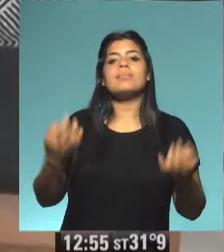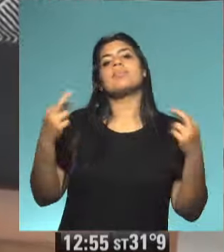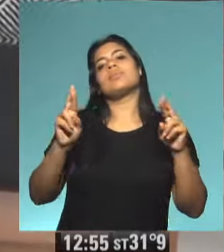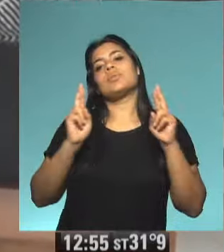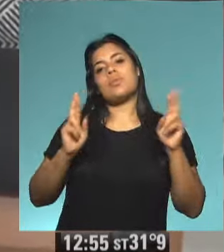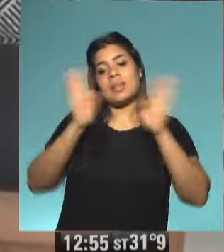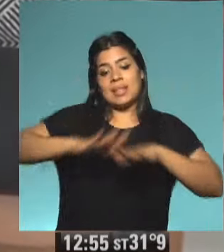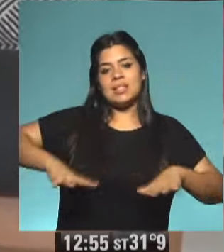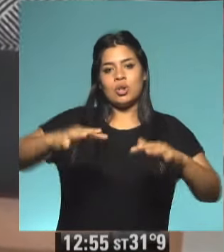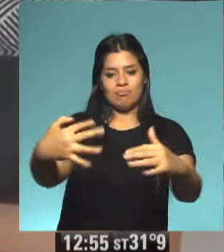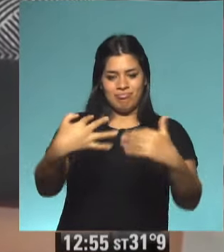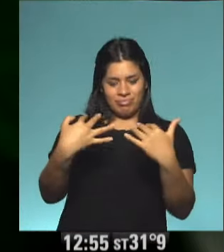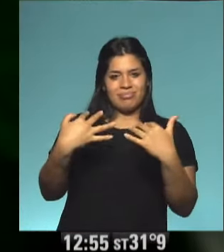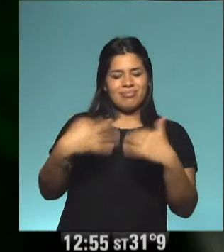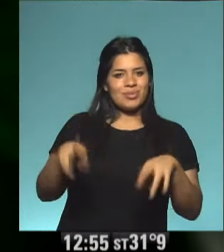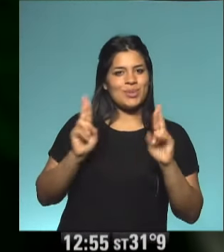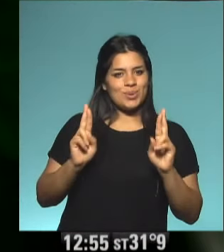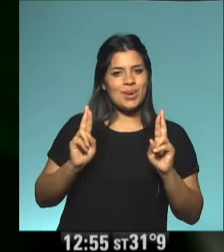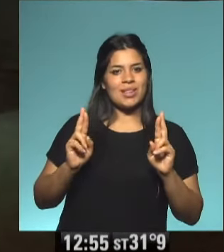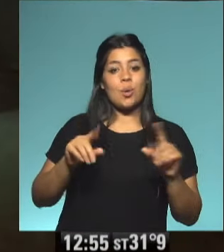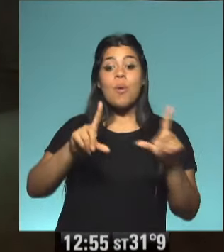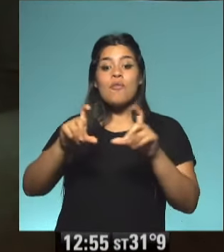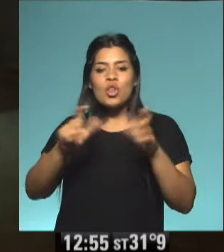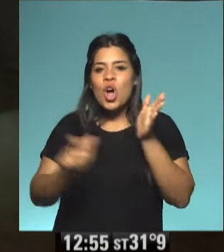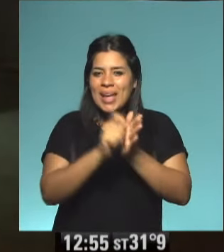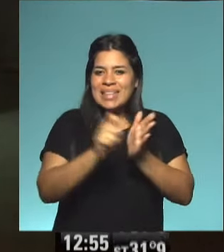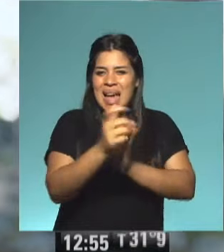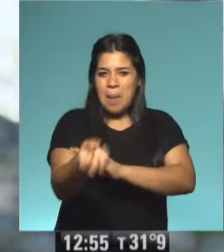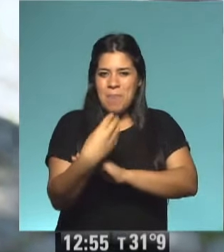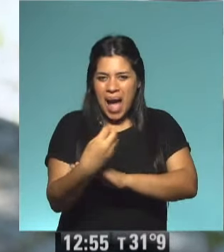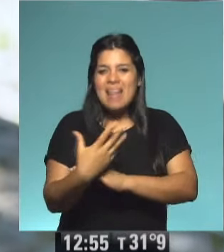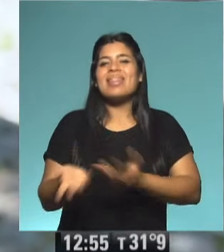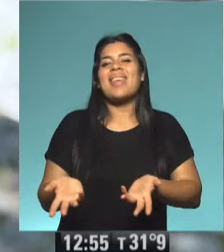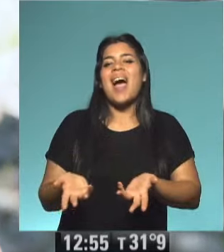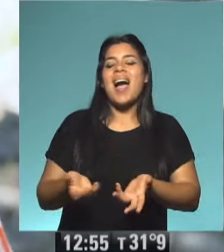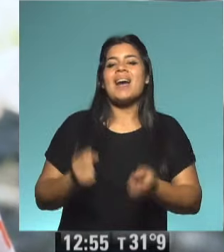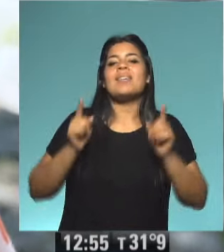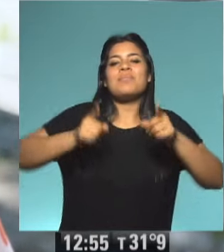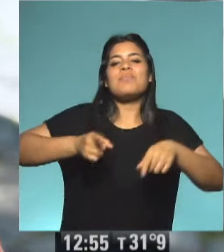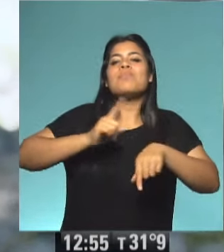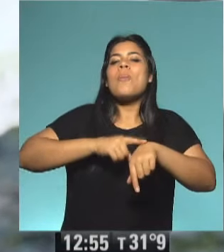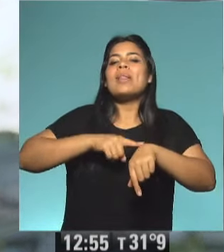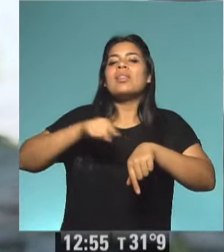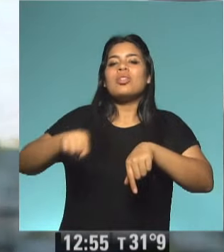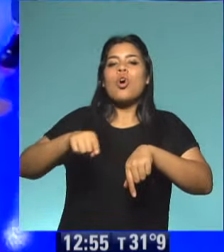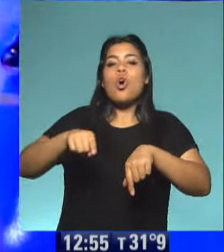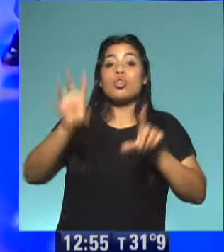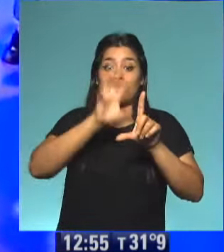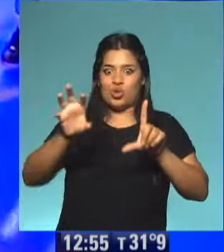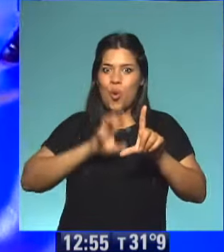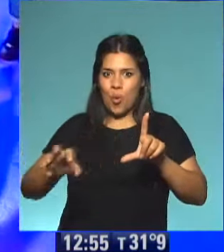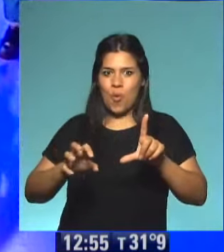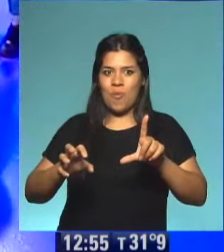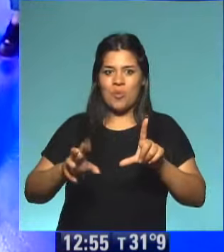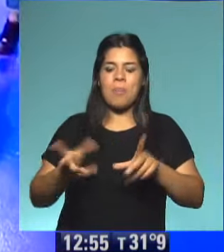lado y a través de las fotos de Instagram y bueno, cuando empezaron a estar también a través de Zoom, eso le